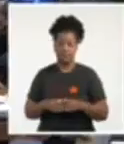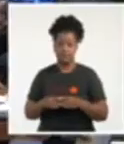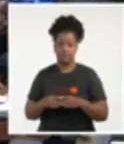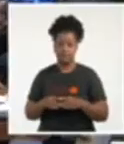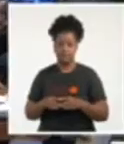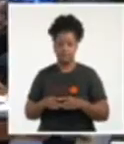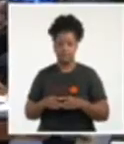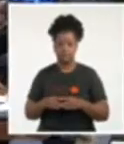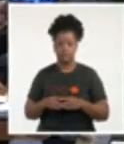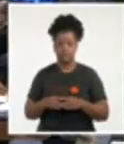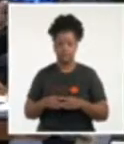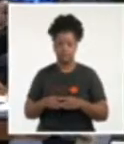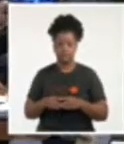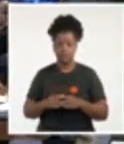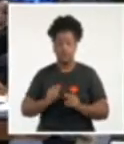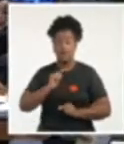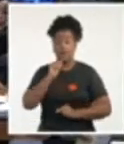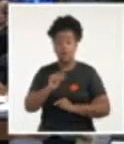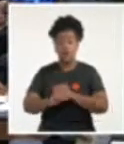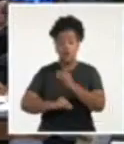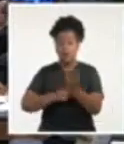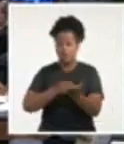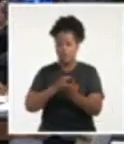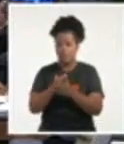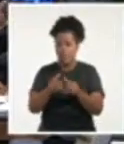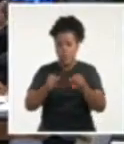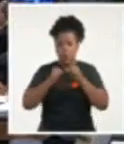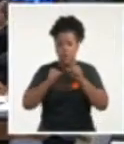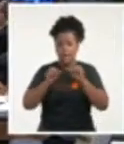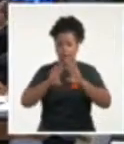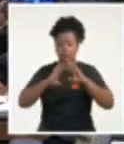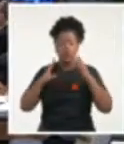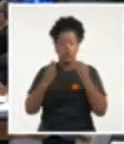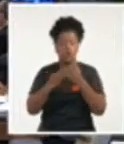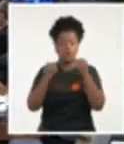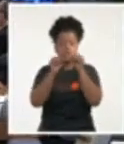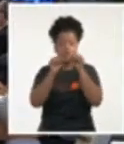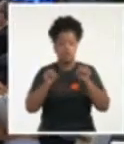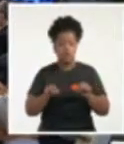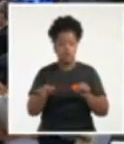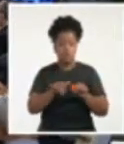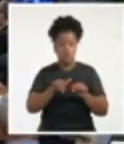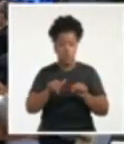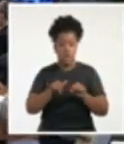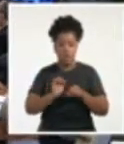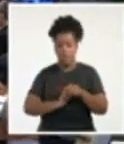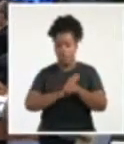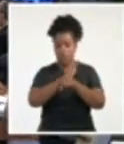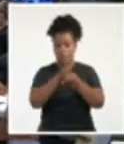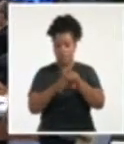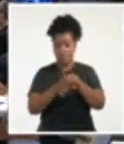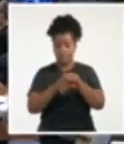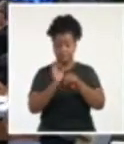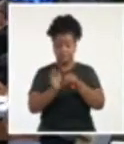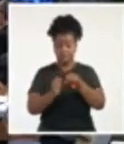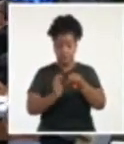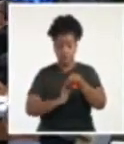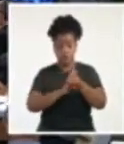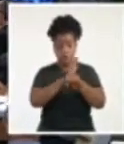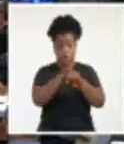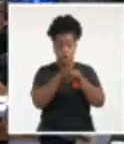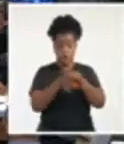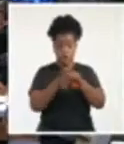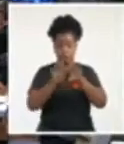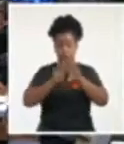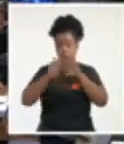Y se fueron agudizando también, como he explicado, todas estas situaciones también alrededor de la pandemia. O sea, pandemia y todas las